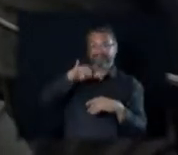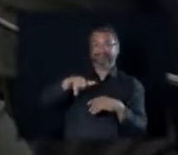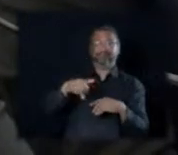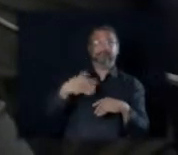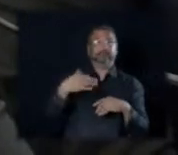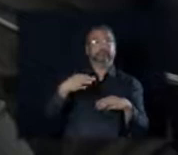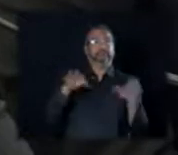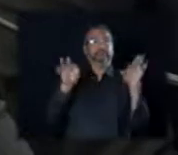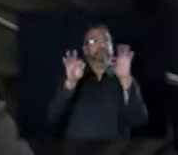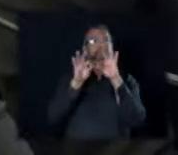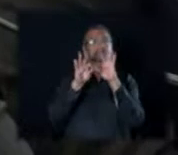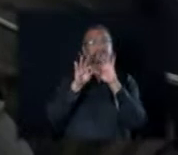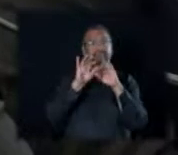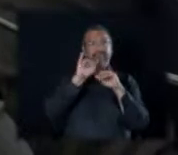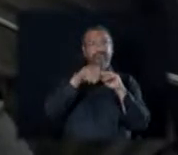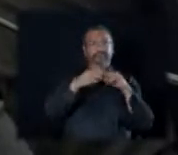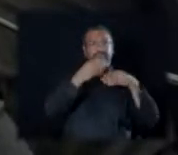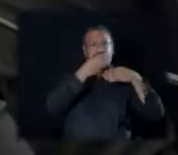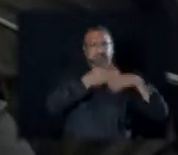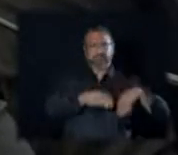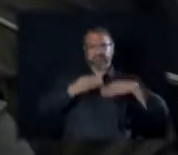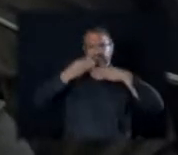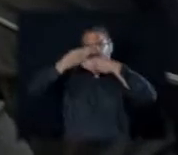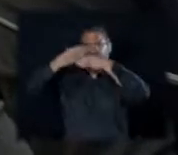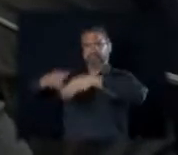seguir dando sobre la matraca, pero